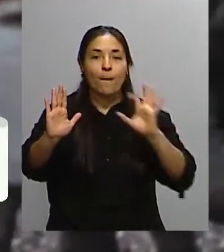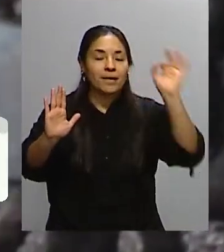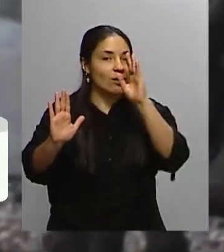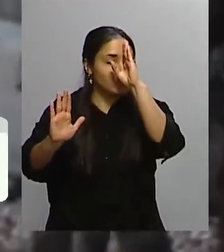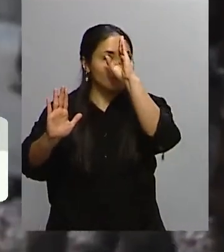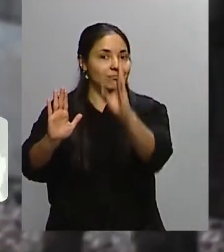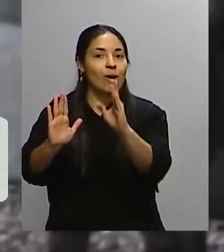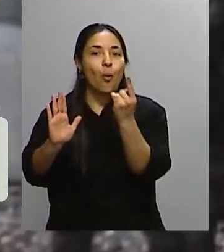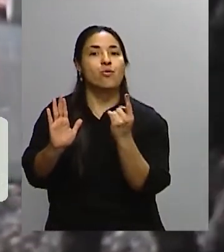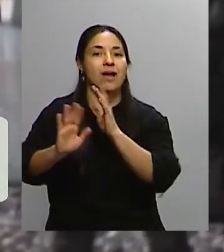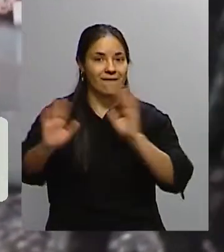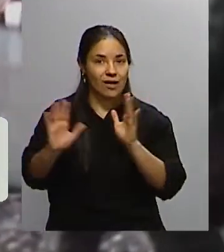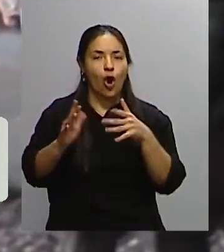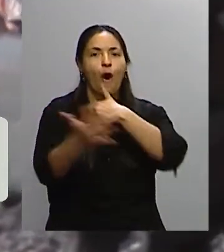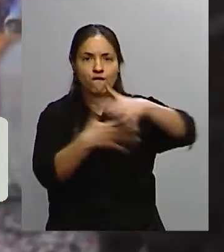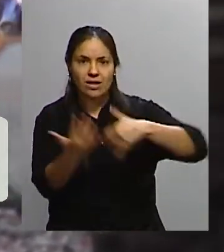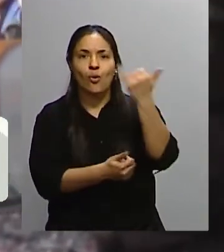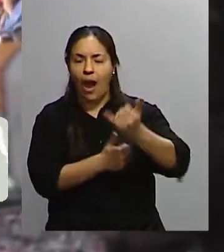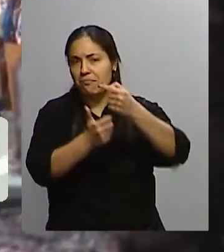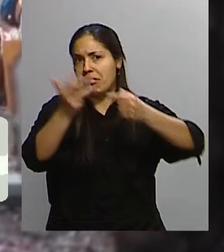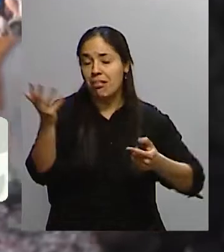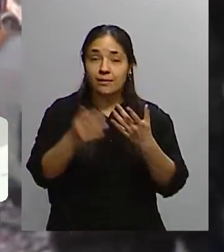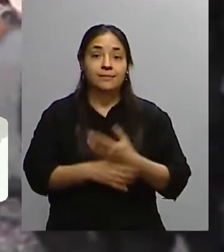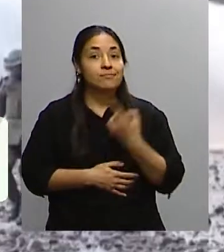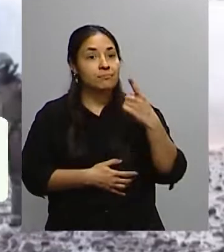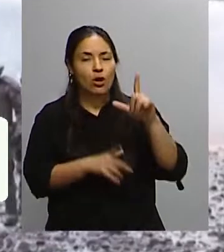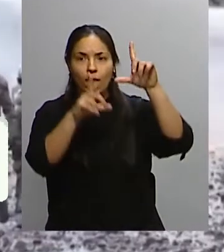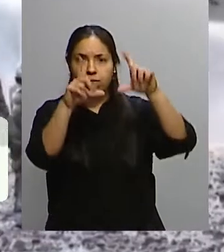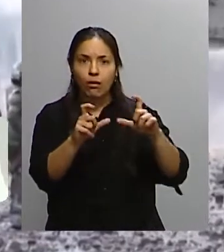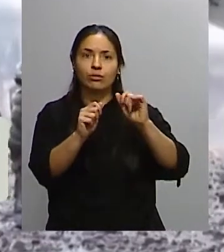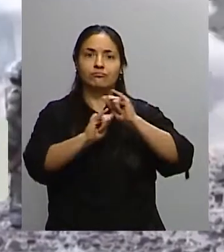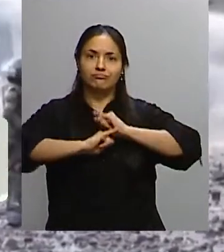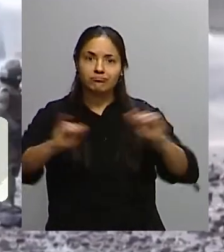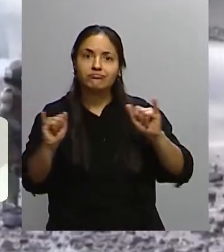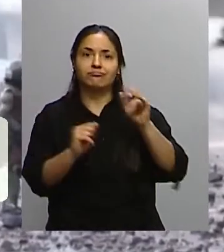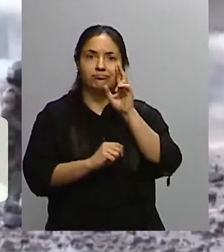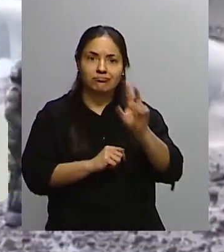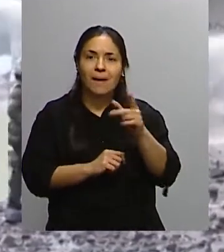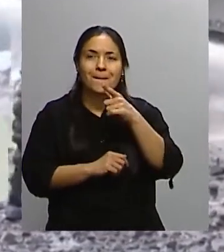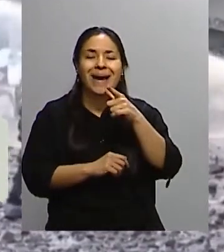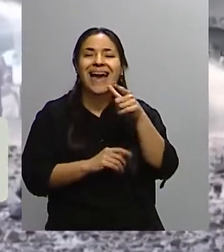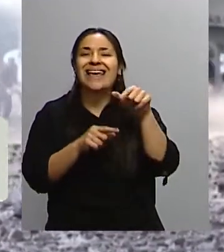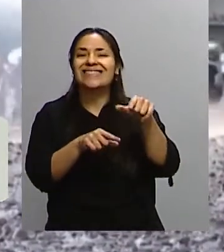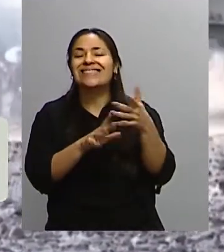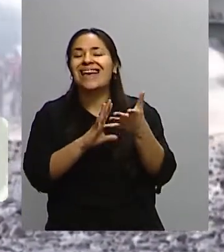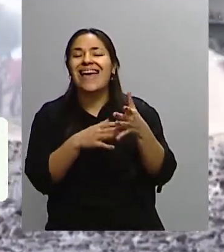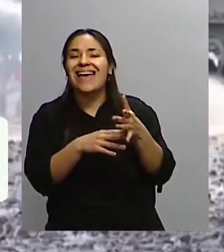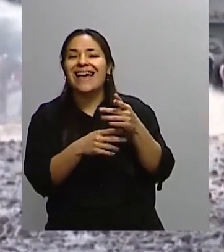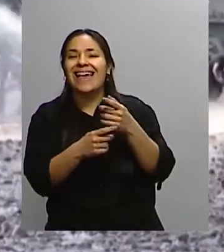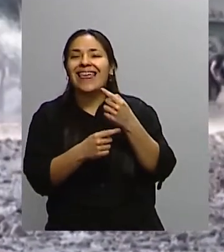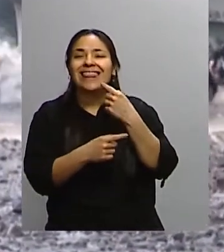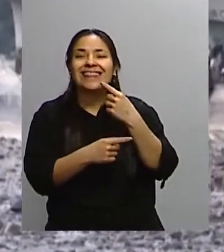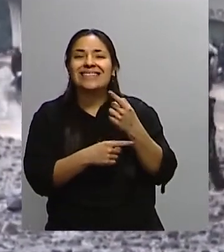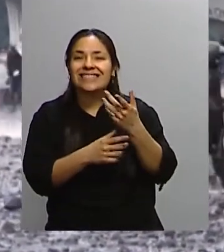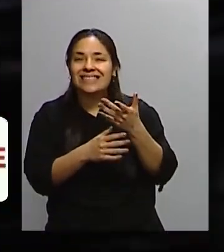conflicto, pero esto se generaliza en las imágenes o las narrativas, planteando que sería algo,